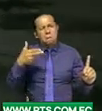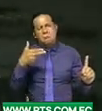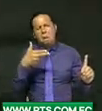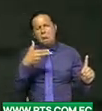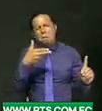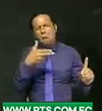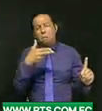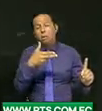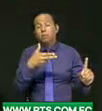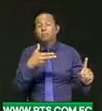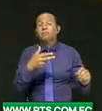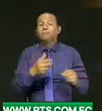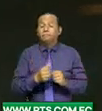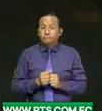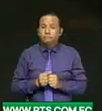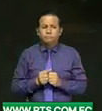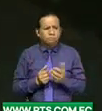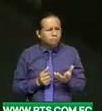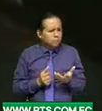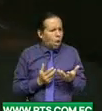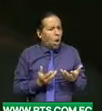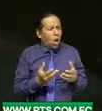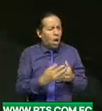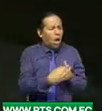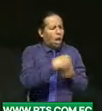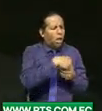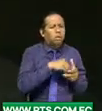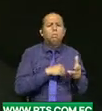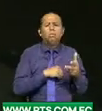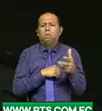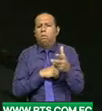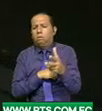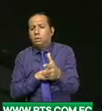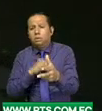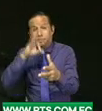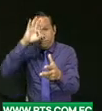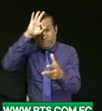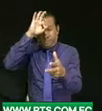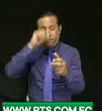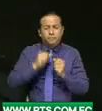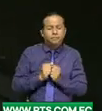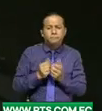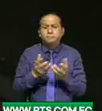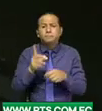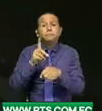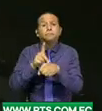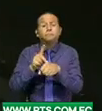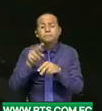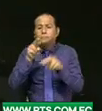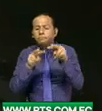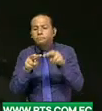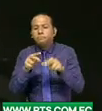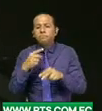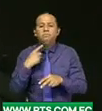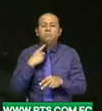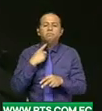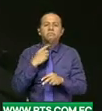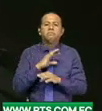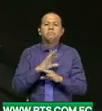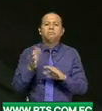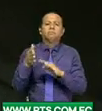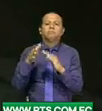detonaciones lo llevaron a una casa de salud aquí mismo en pascuales donde los médicos indicaron que lamentablemente ya había fallecido